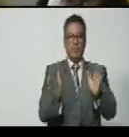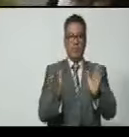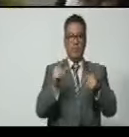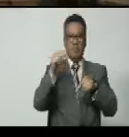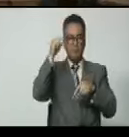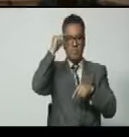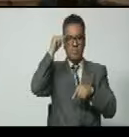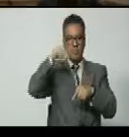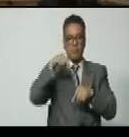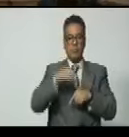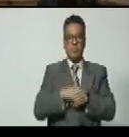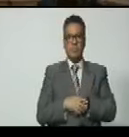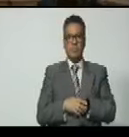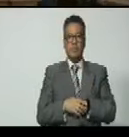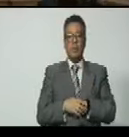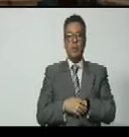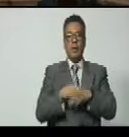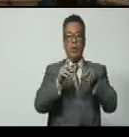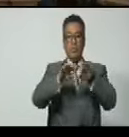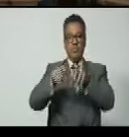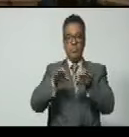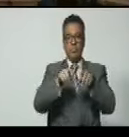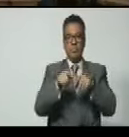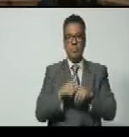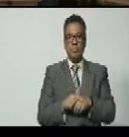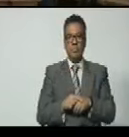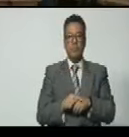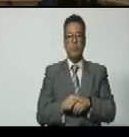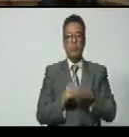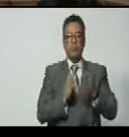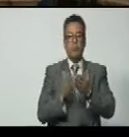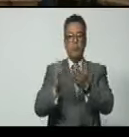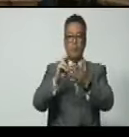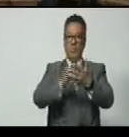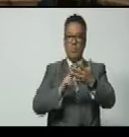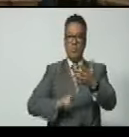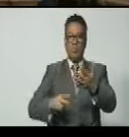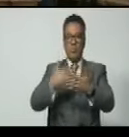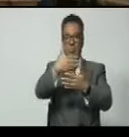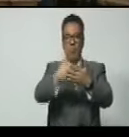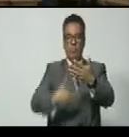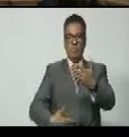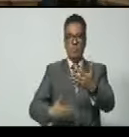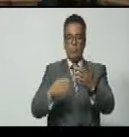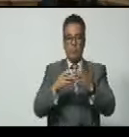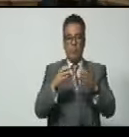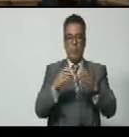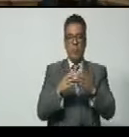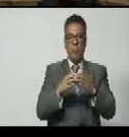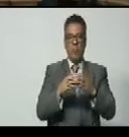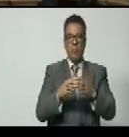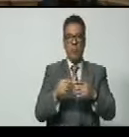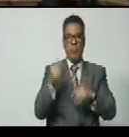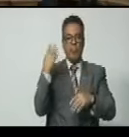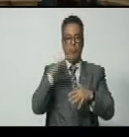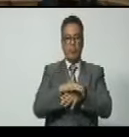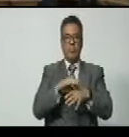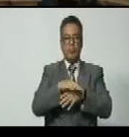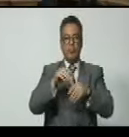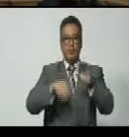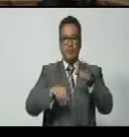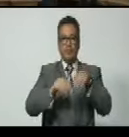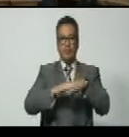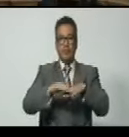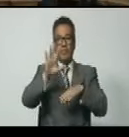sesión. Ciudadana secretaria, sírvase dar lectura al acta de la sesión ordinaria del día martes 5